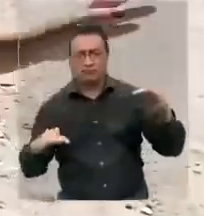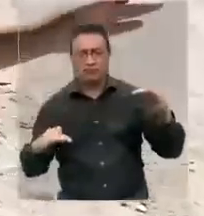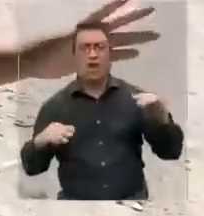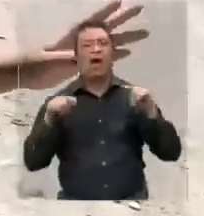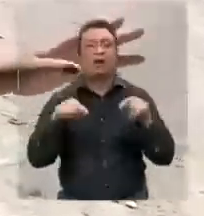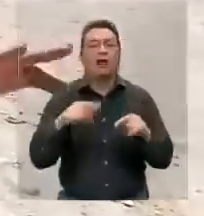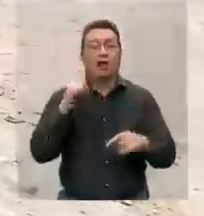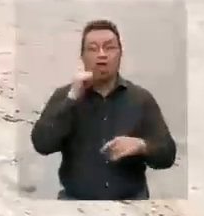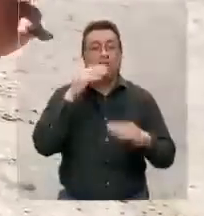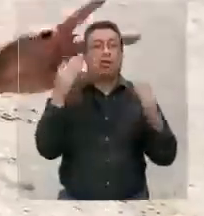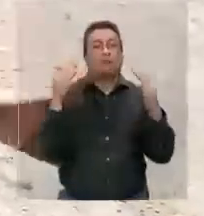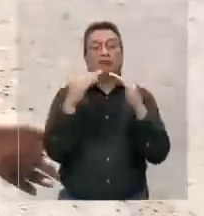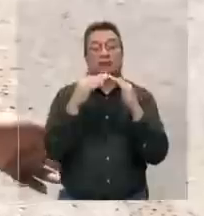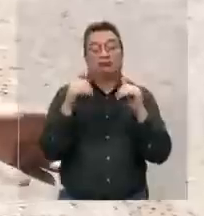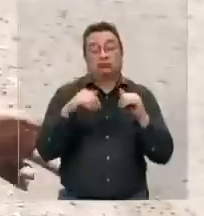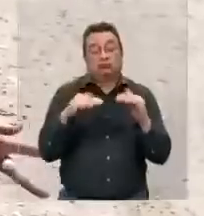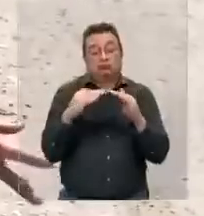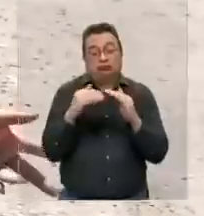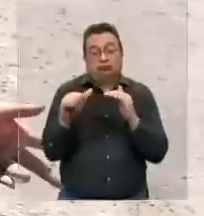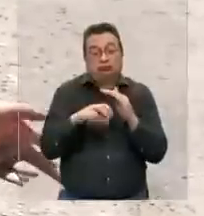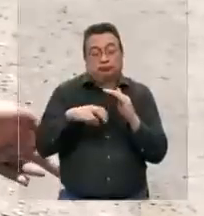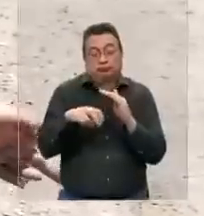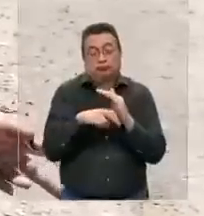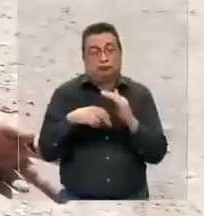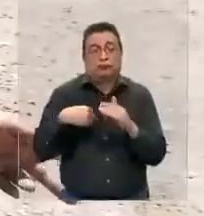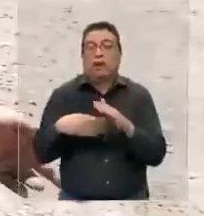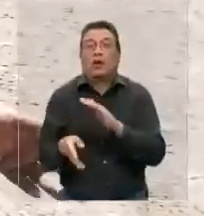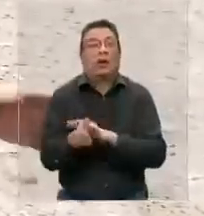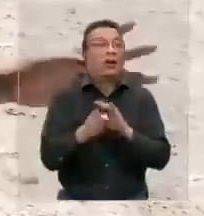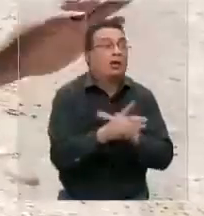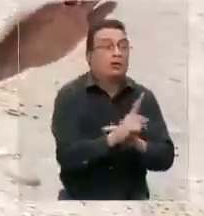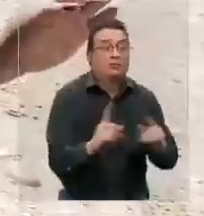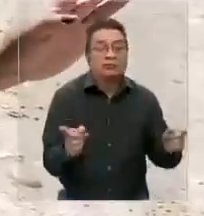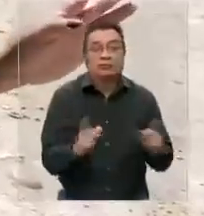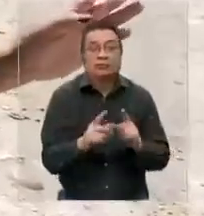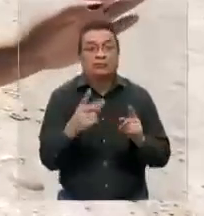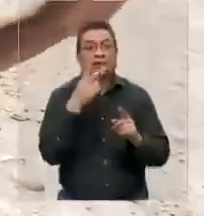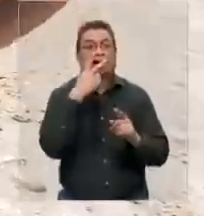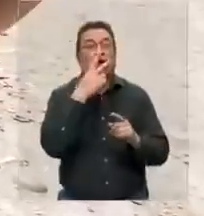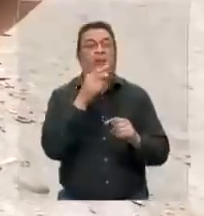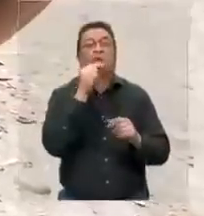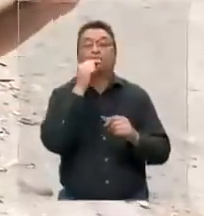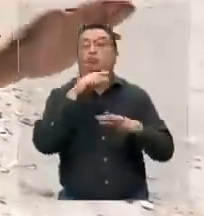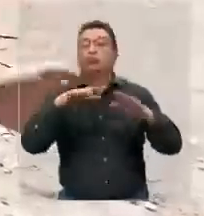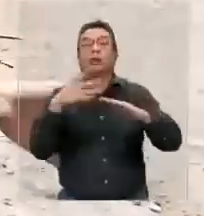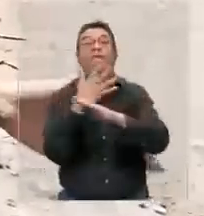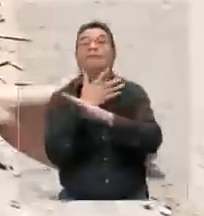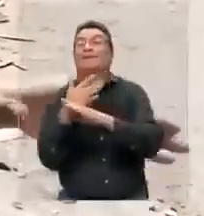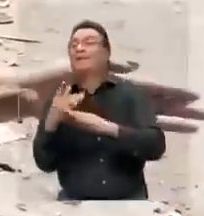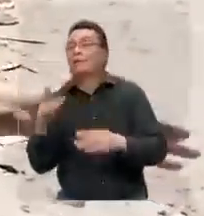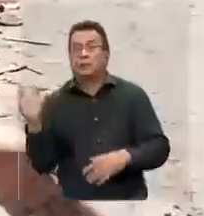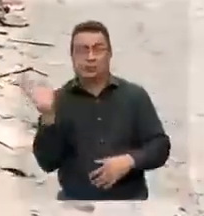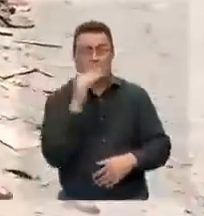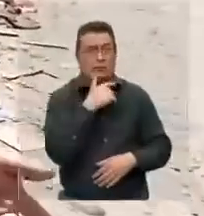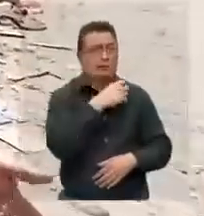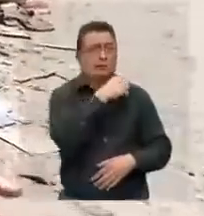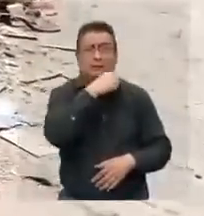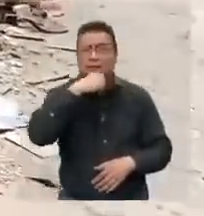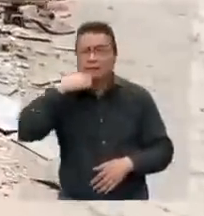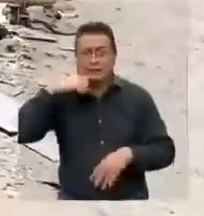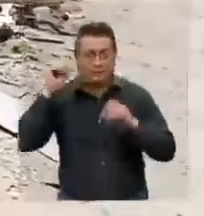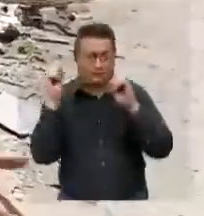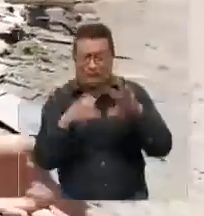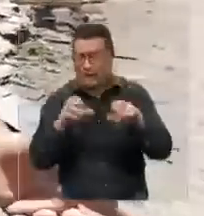día encerrados en nuestro metro cuadrado porque no tenemos dónde salir, ni siquiera ver un poco de pasto, nada. Aquí es todo seco, todo